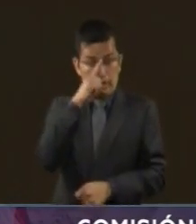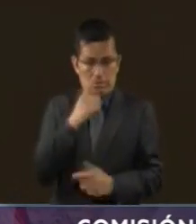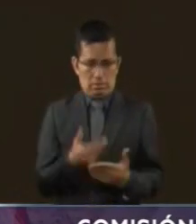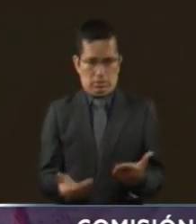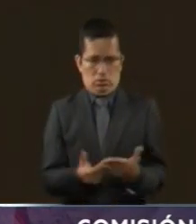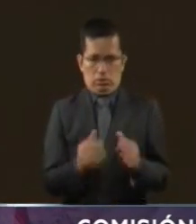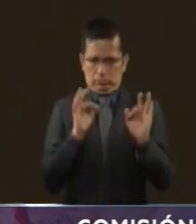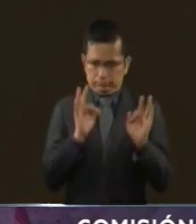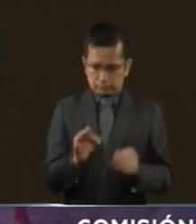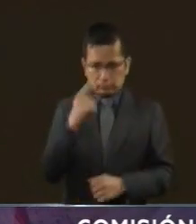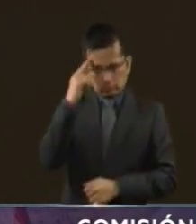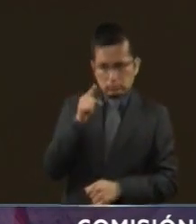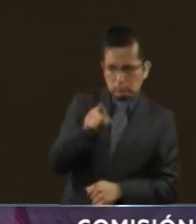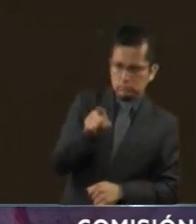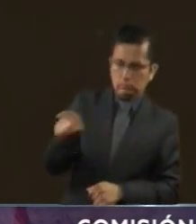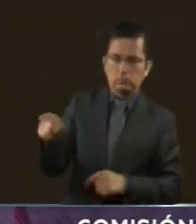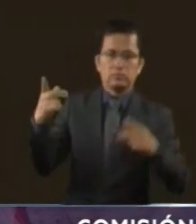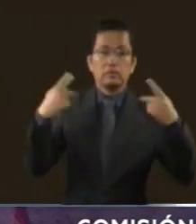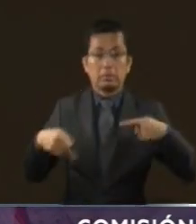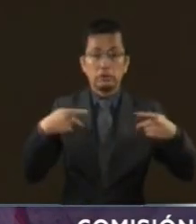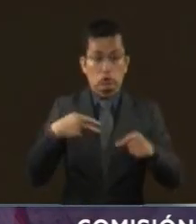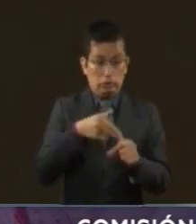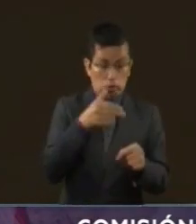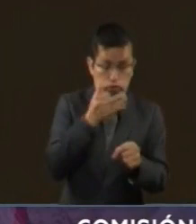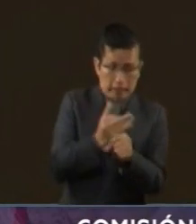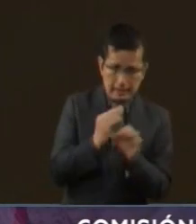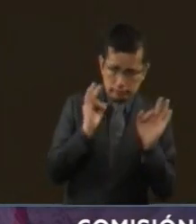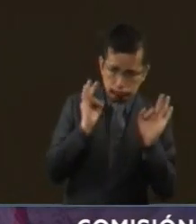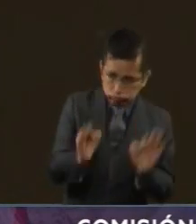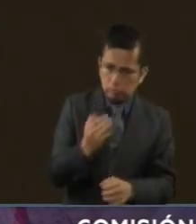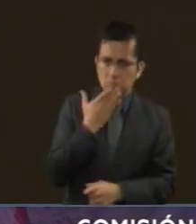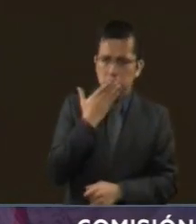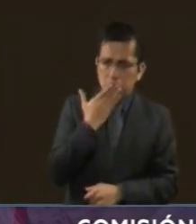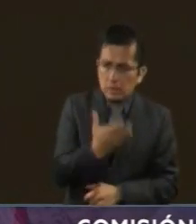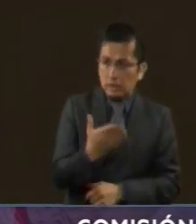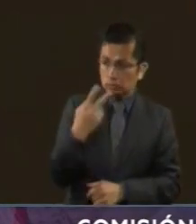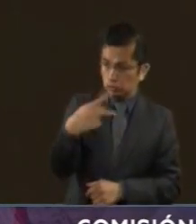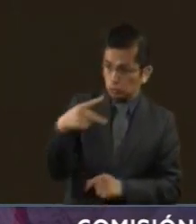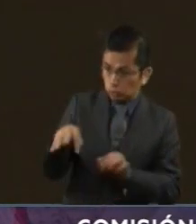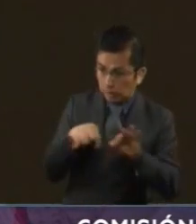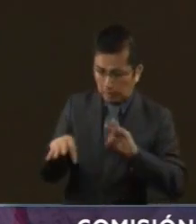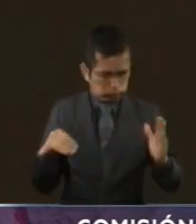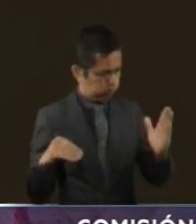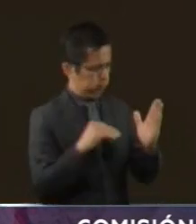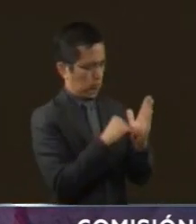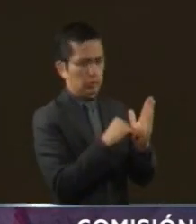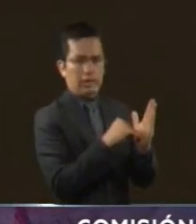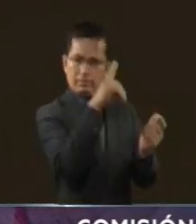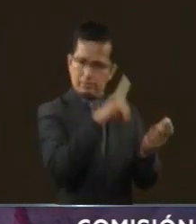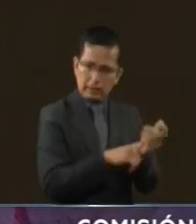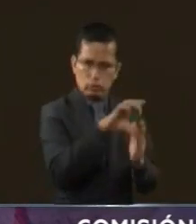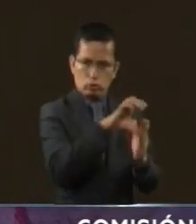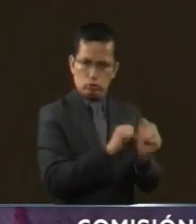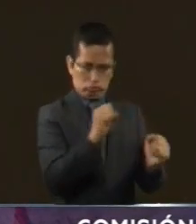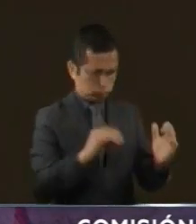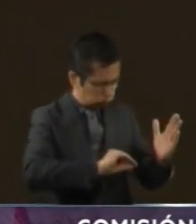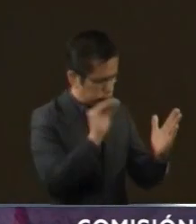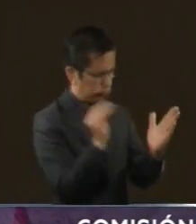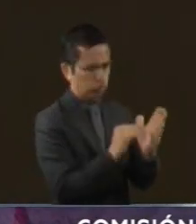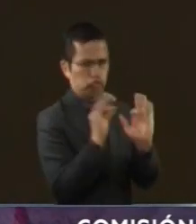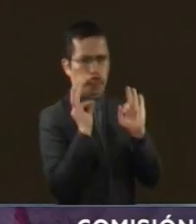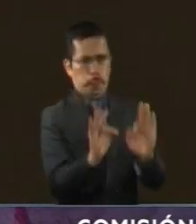el rol social de la actividad notarial estará contemplado en la Constitución Federal, evitando la